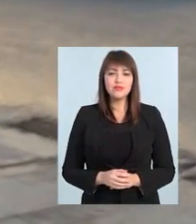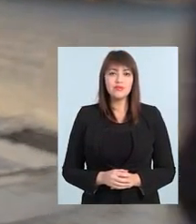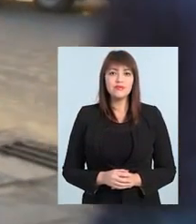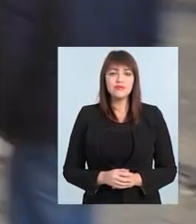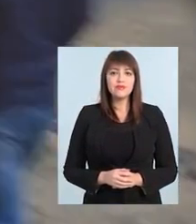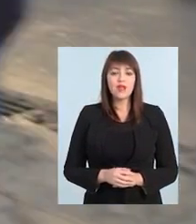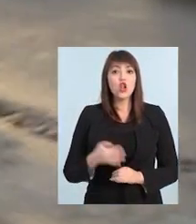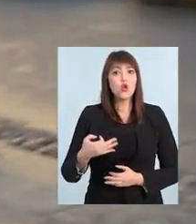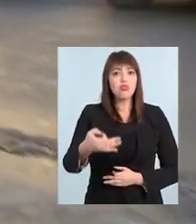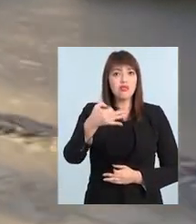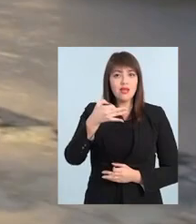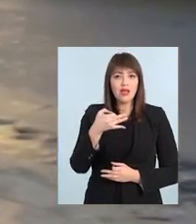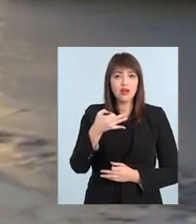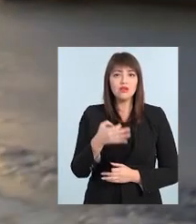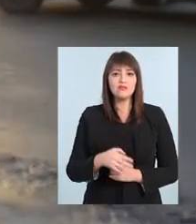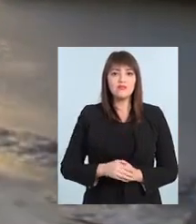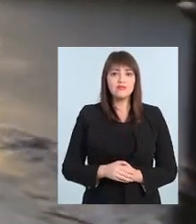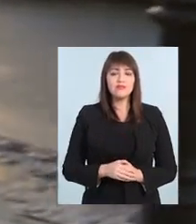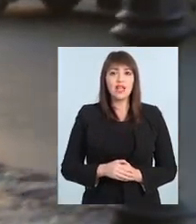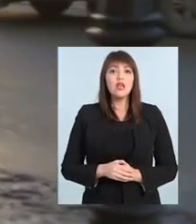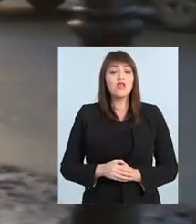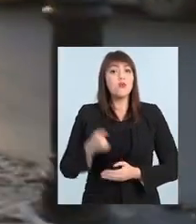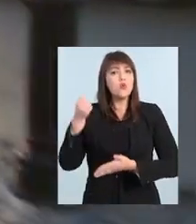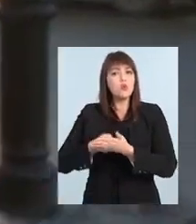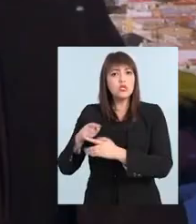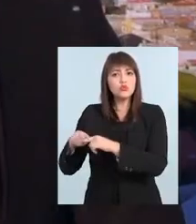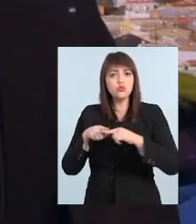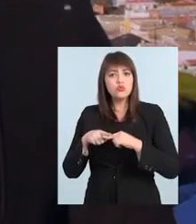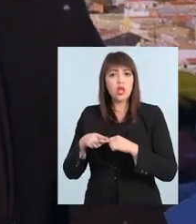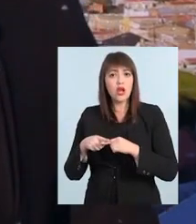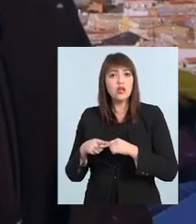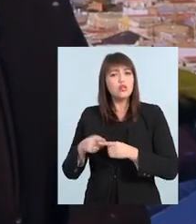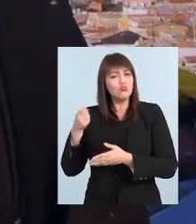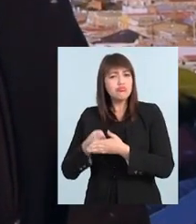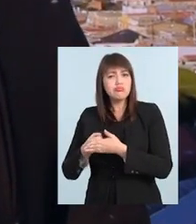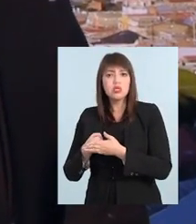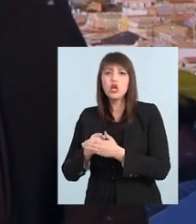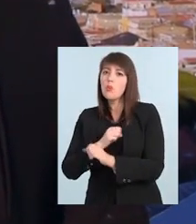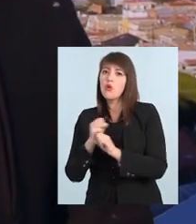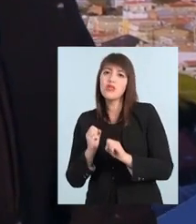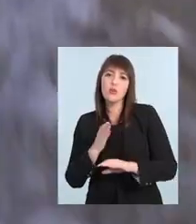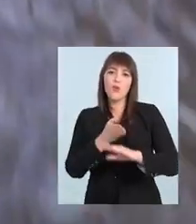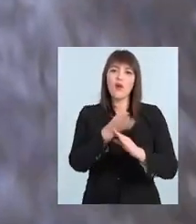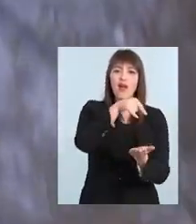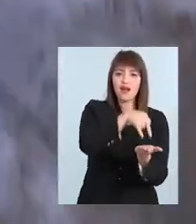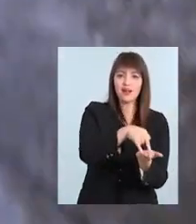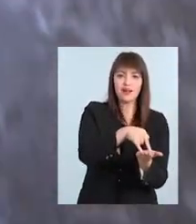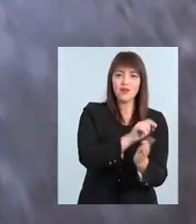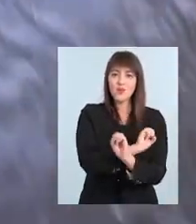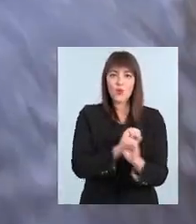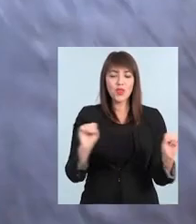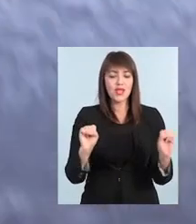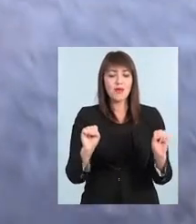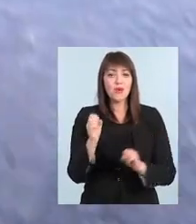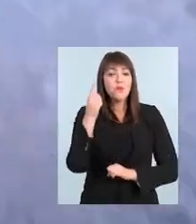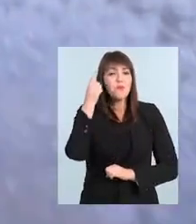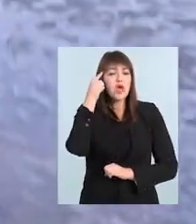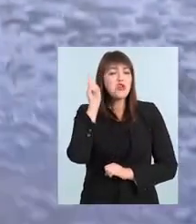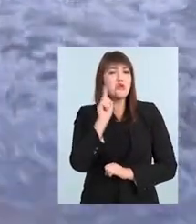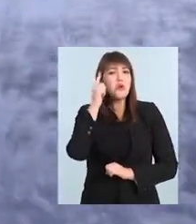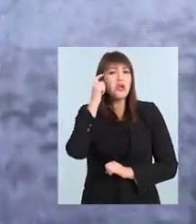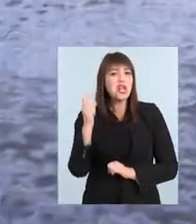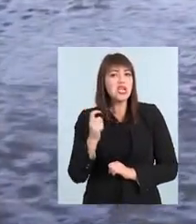Nos dijeron también de que quienes proveníamos de las luchas sociales no teníamos que estar en el Parlamento. Sin embargo, no les